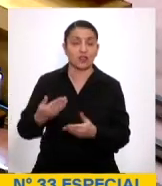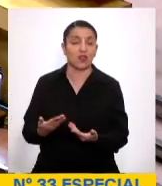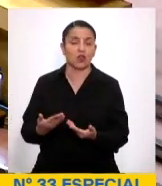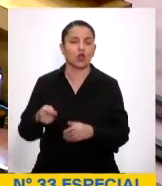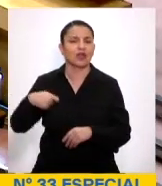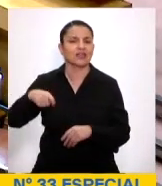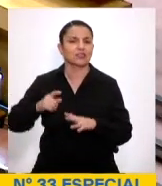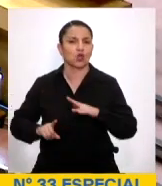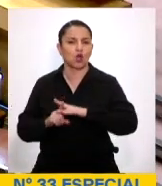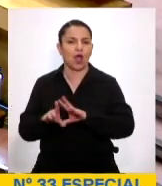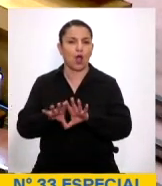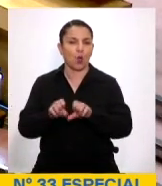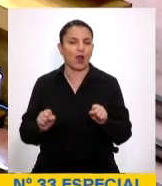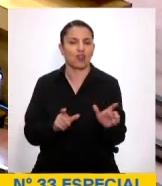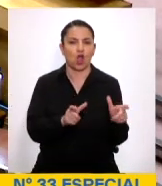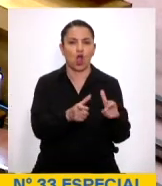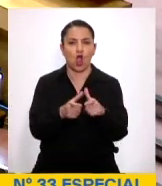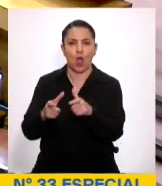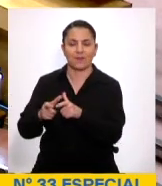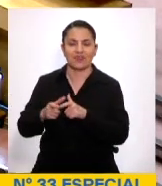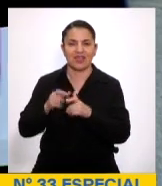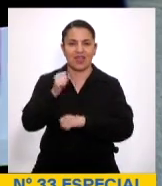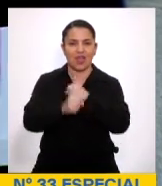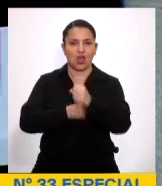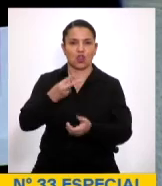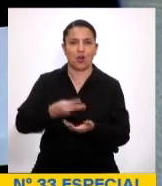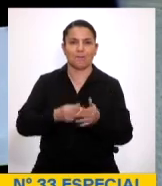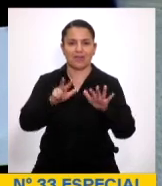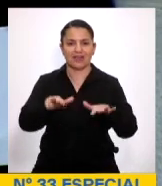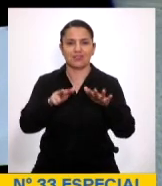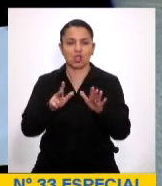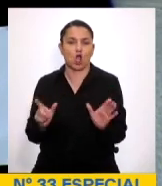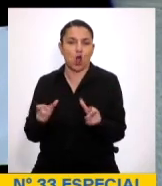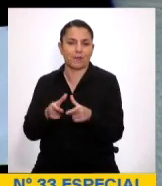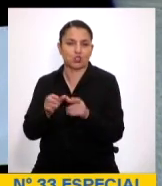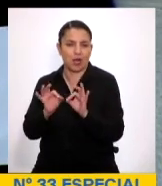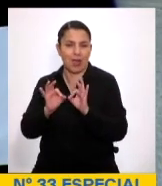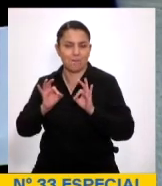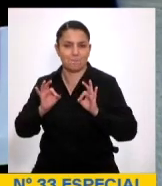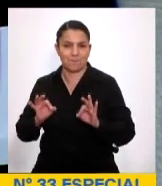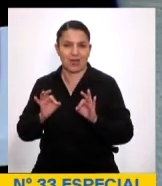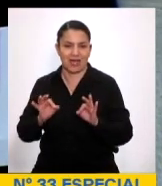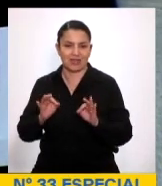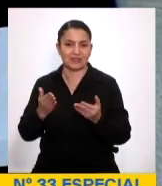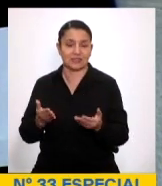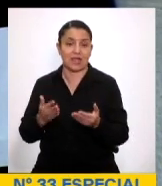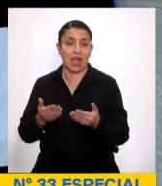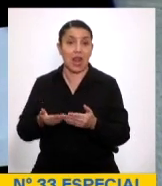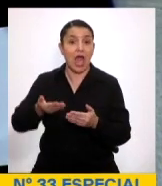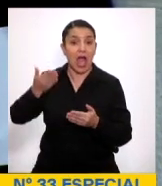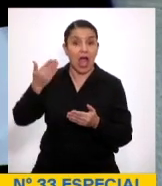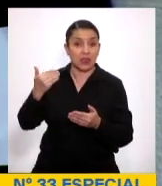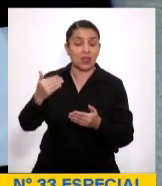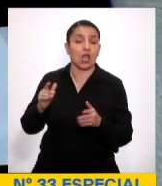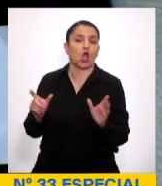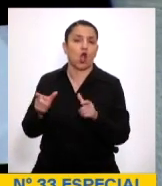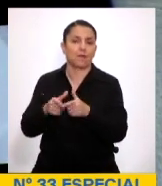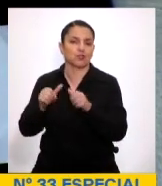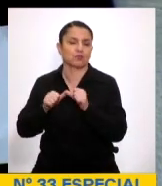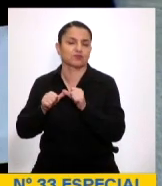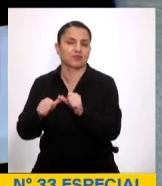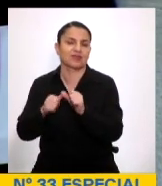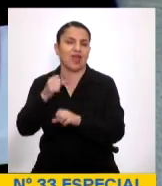se crea por acuerdo de los comités el año 2018 como una comisión especial pasando al tener el carácter de comisión permanente el año